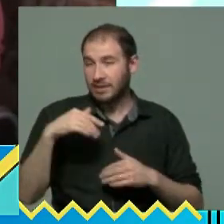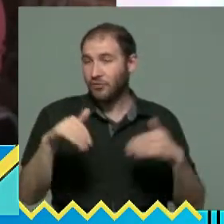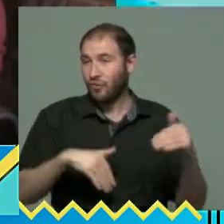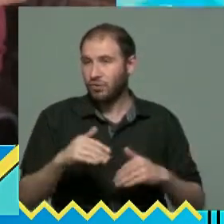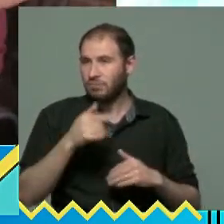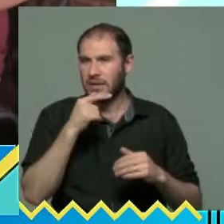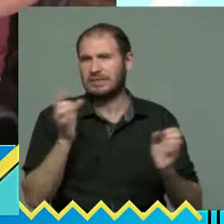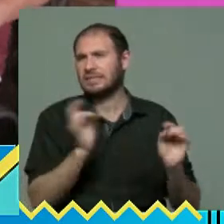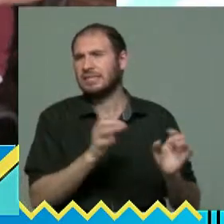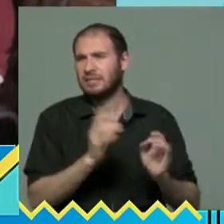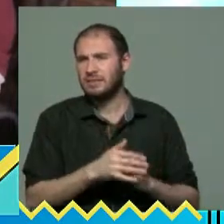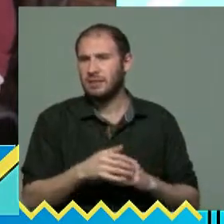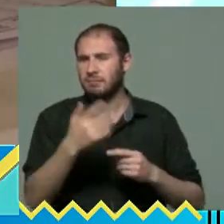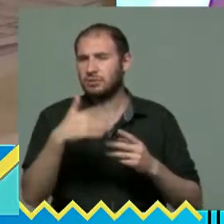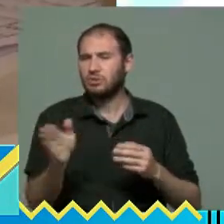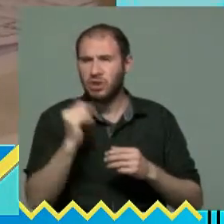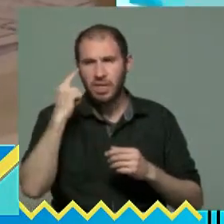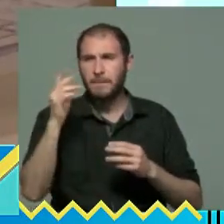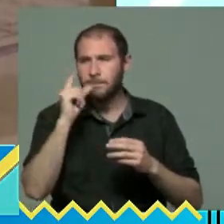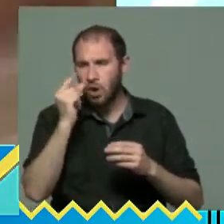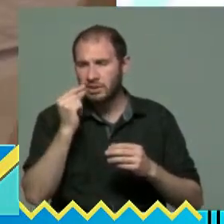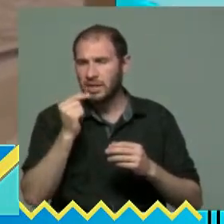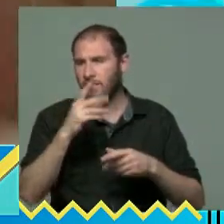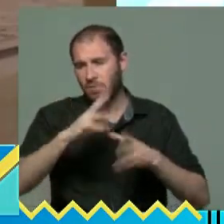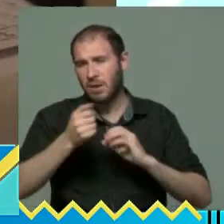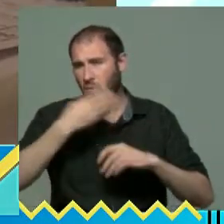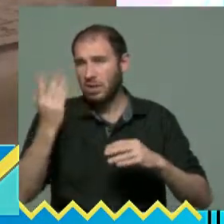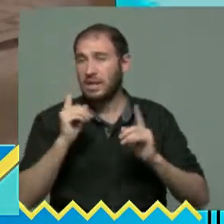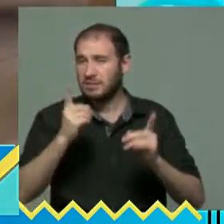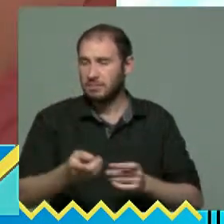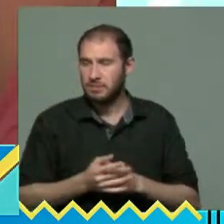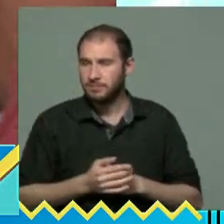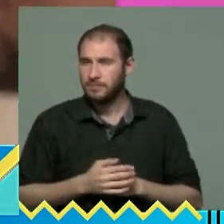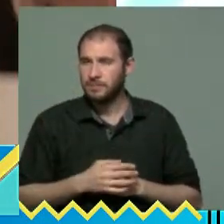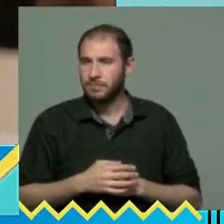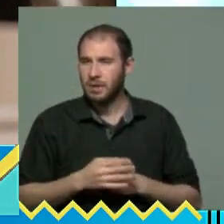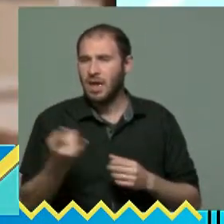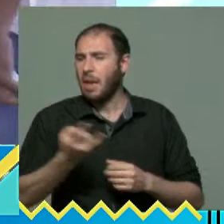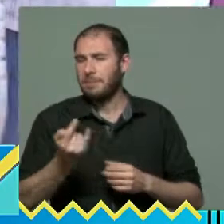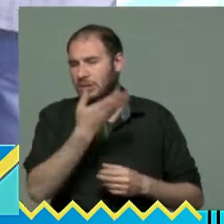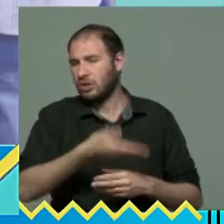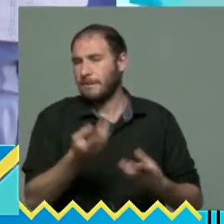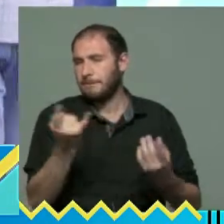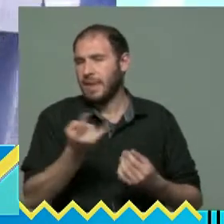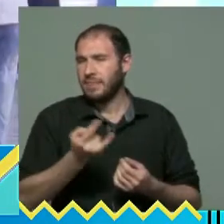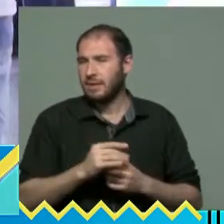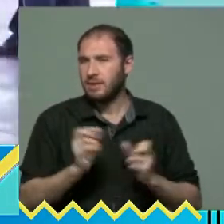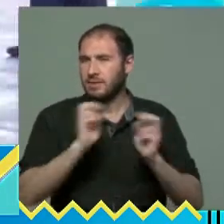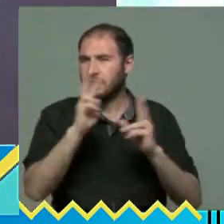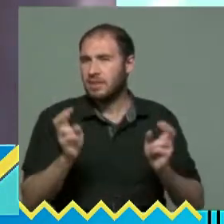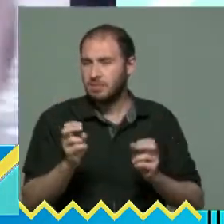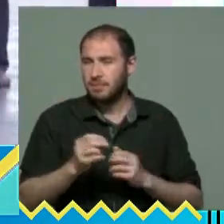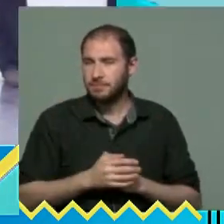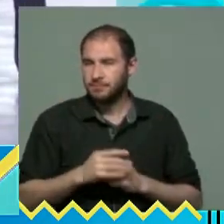Un repudio a todos los que quisieron hacer política a cualquier precio, inclusive mintiéndole a la gente con una cuestión